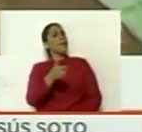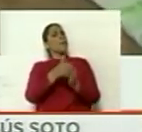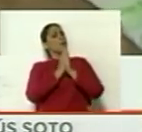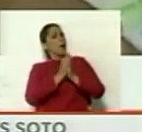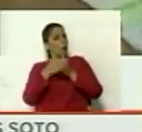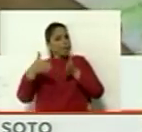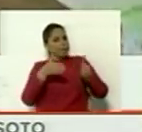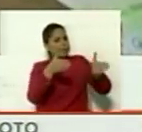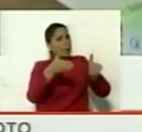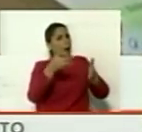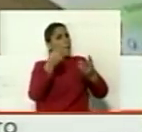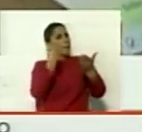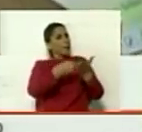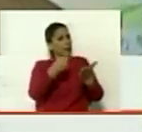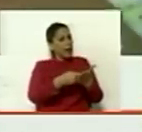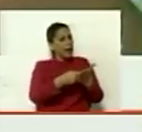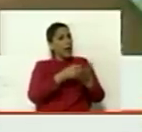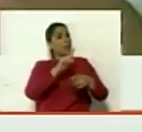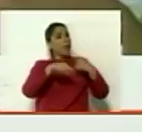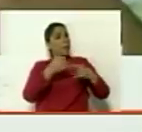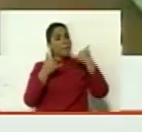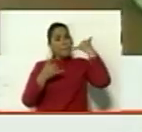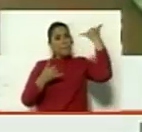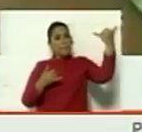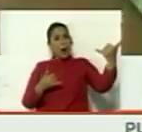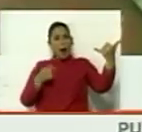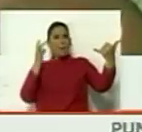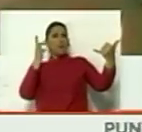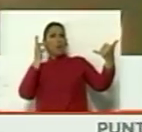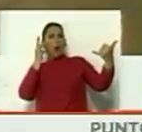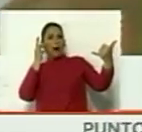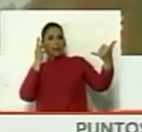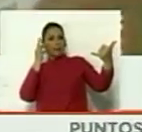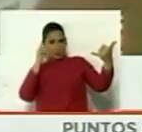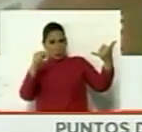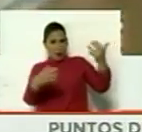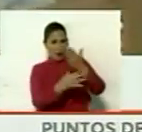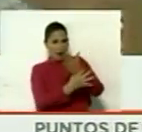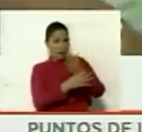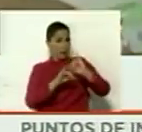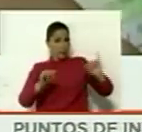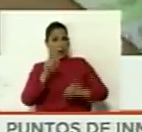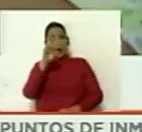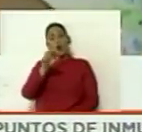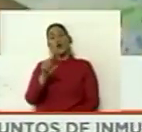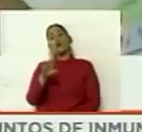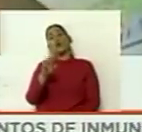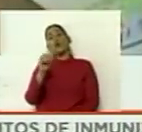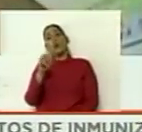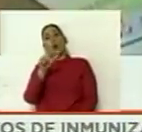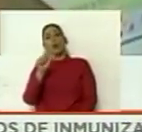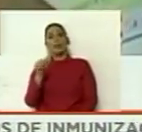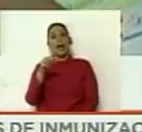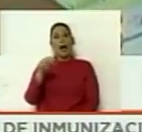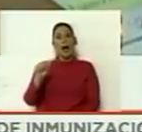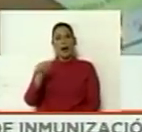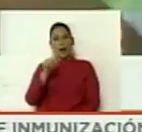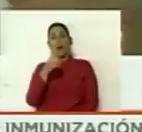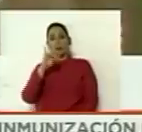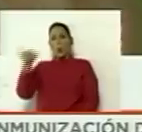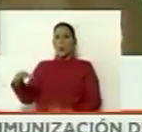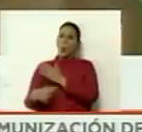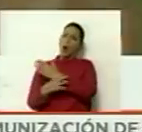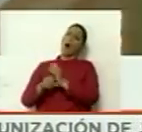le pasa el teléfono de la señora llamada Rosana de Cúcuta, así está presentada en su celular. Y le dice, Guaidó le responde,